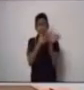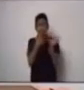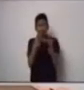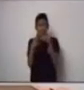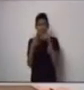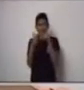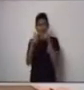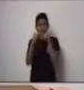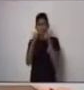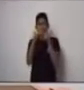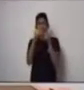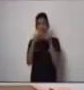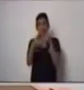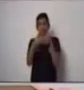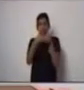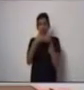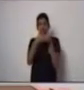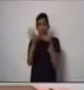utilicemos acá